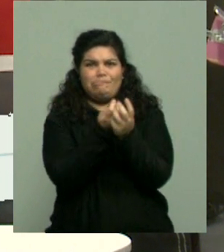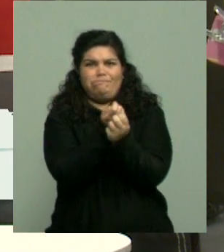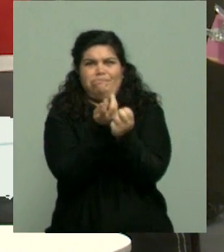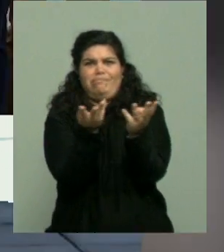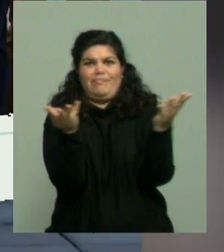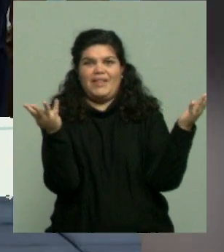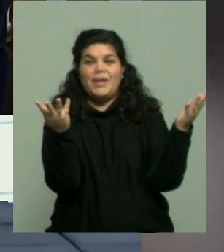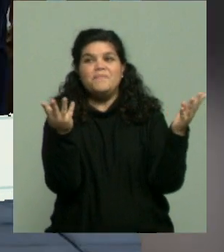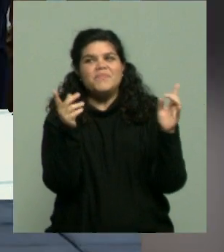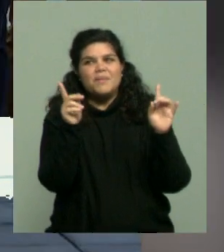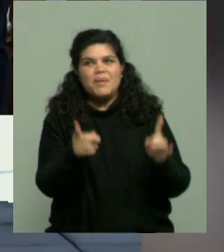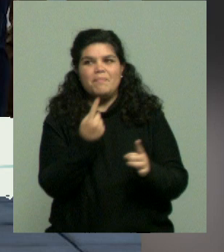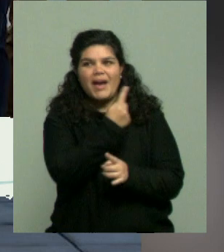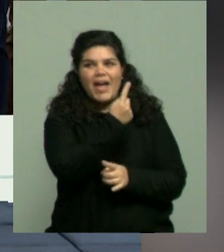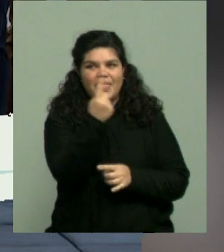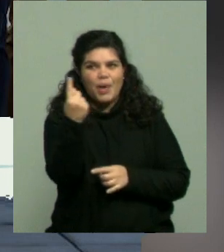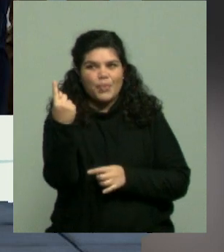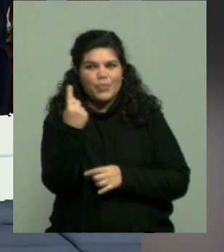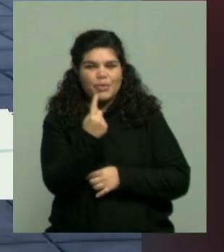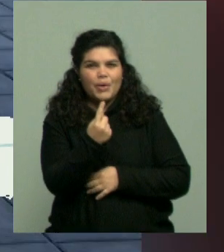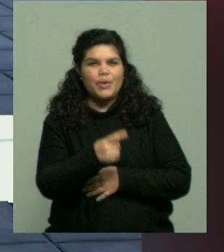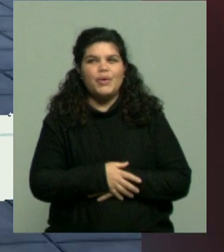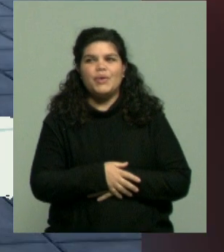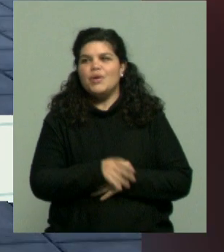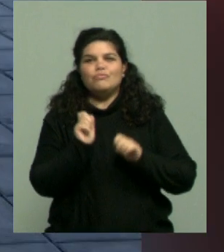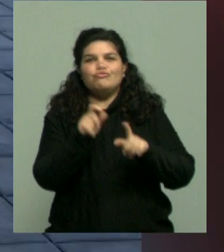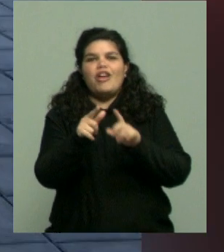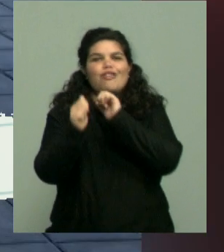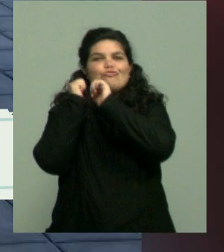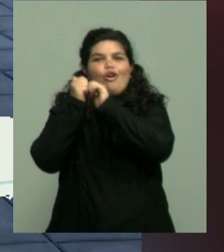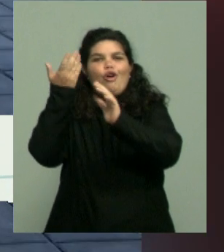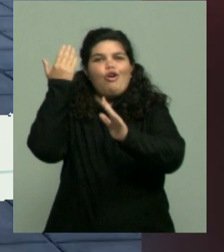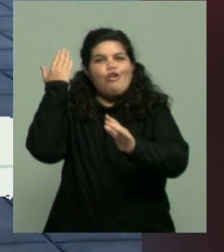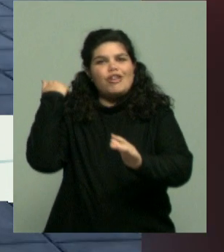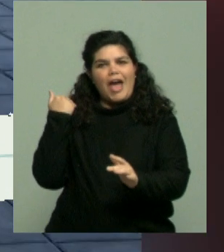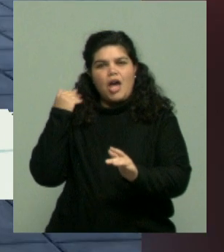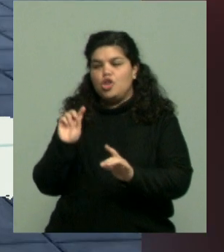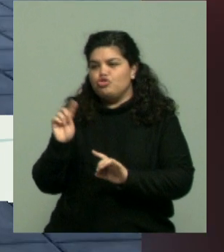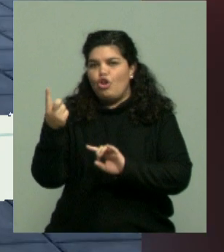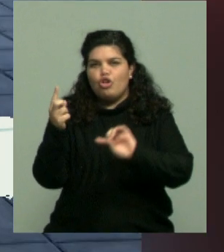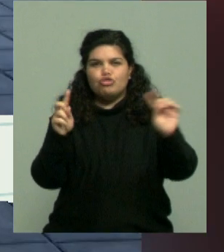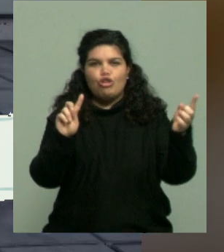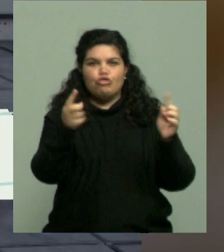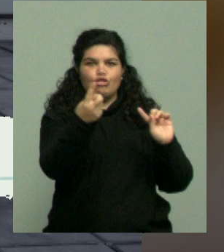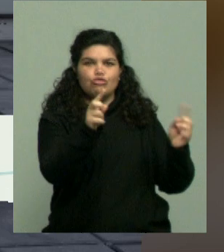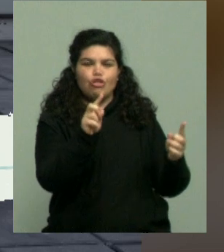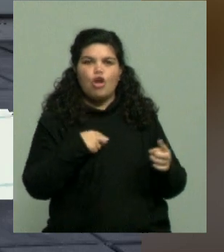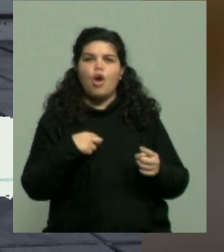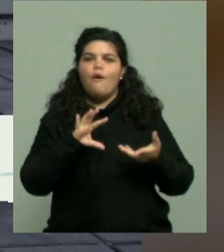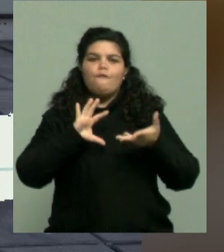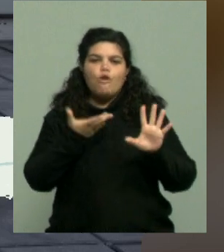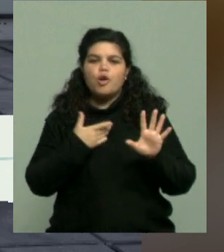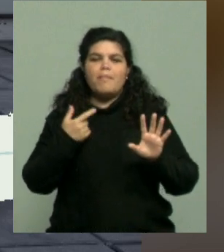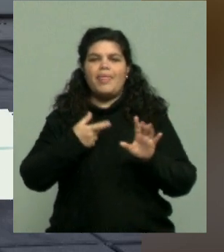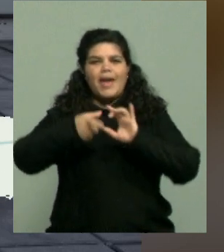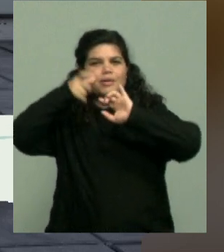uno de los integrantes de esta banda también trae su trayectoria. Claro. Por sí solo, cada uno con sus caminos, sus músicas, sus